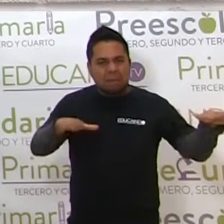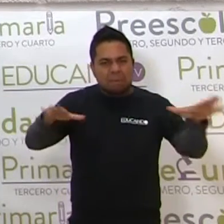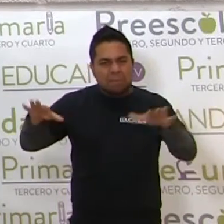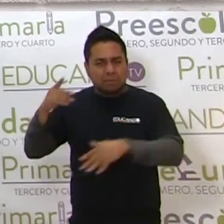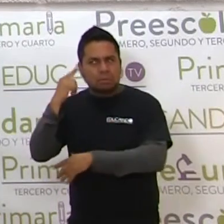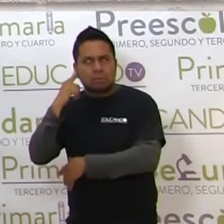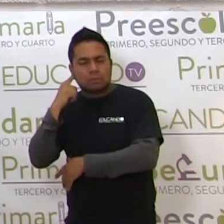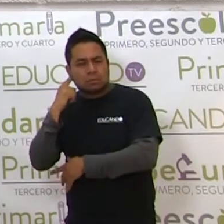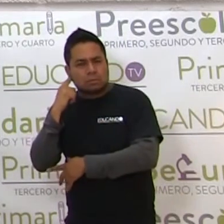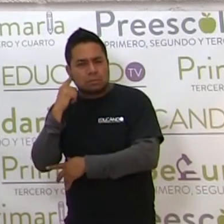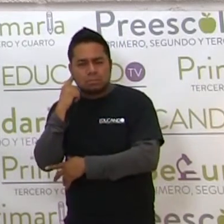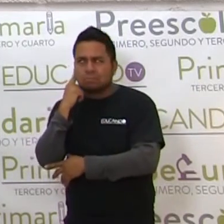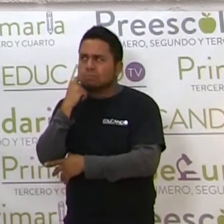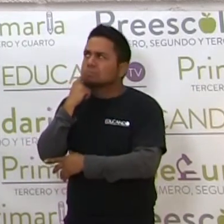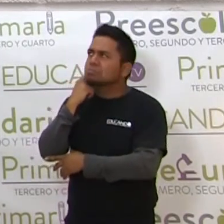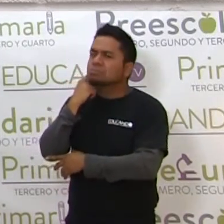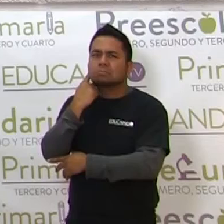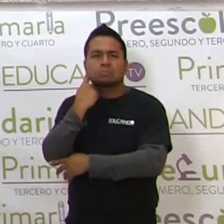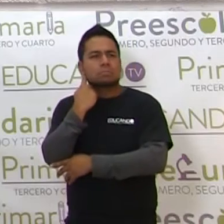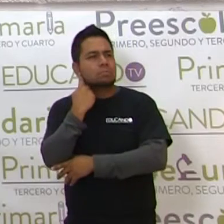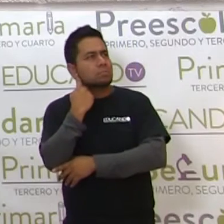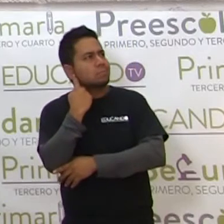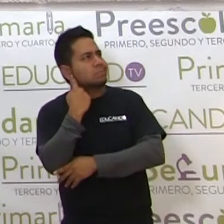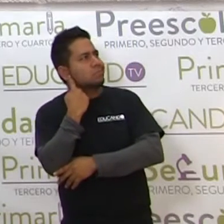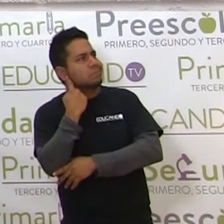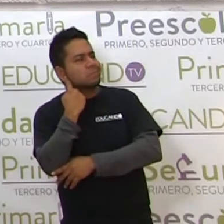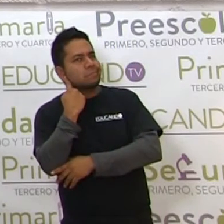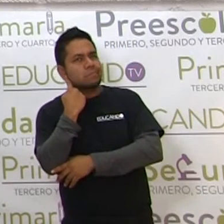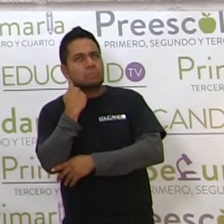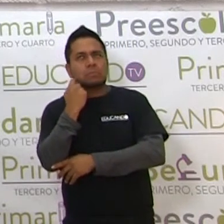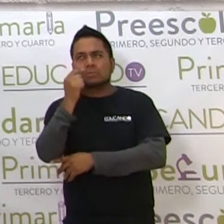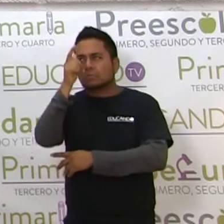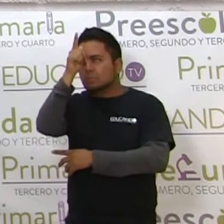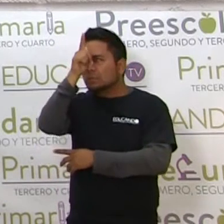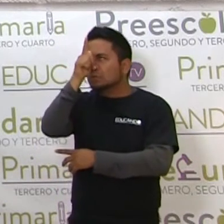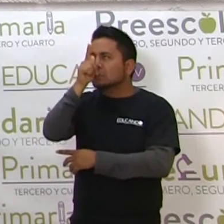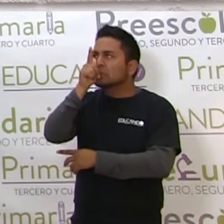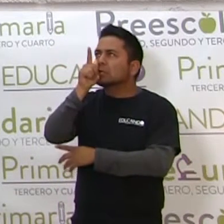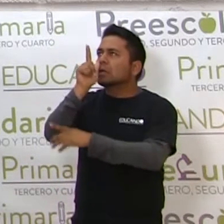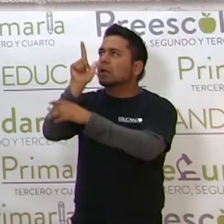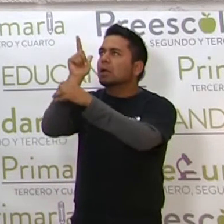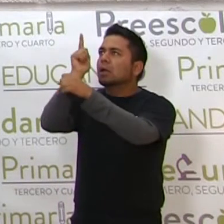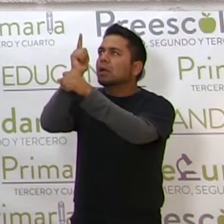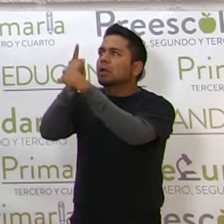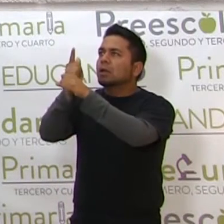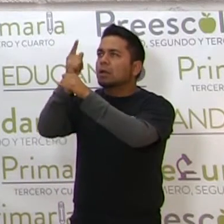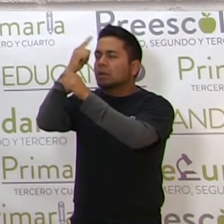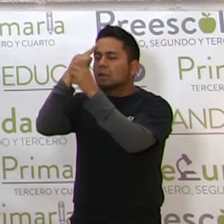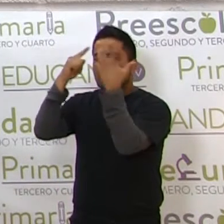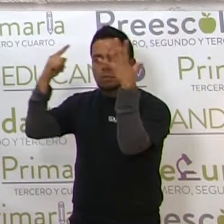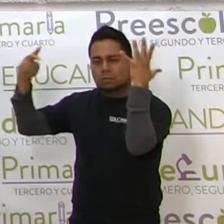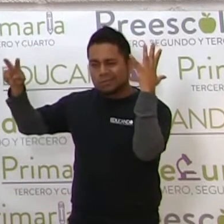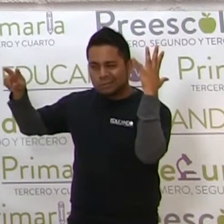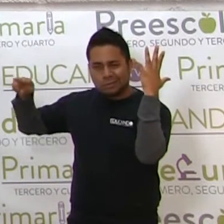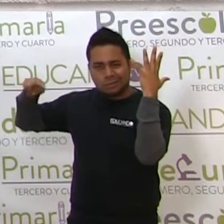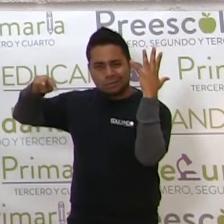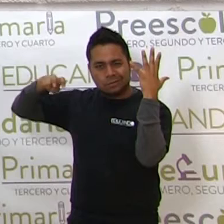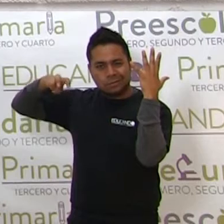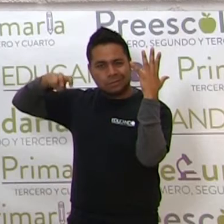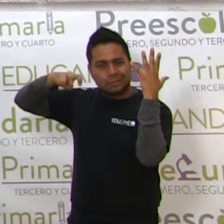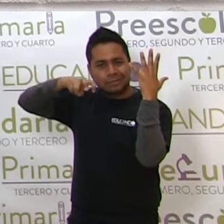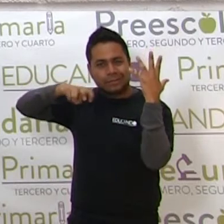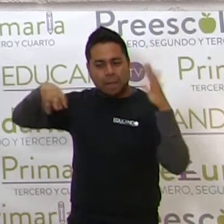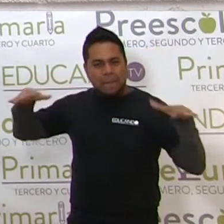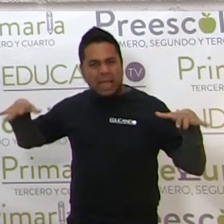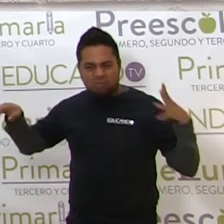alas y a la claridad de la luna vio volar hacia el árbol un pájaro